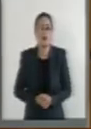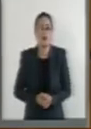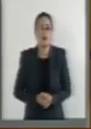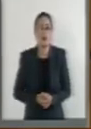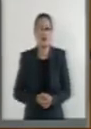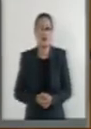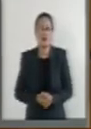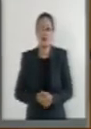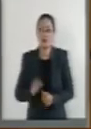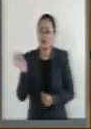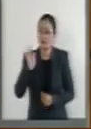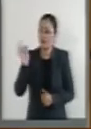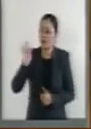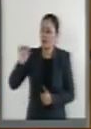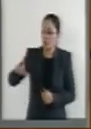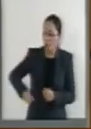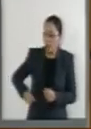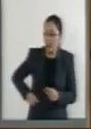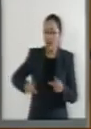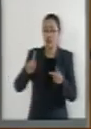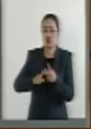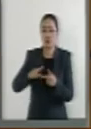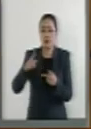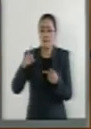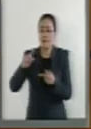si inversionistas y gobiernos